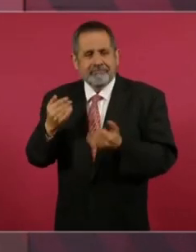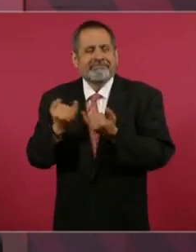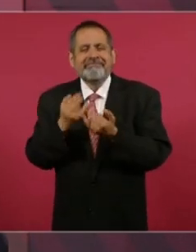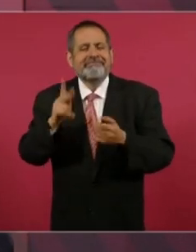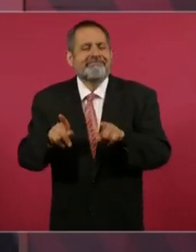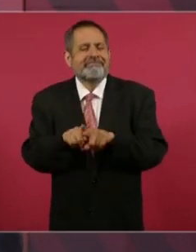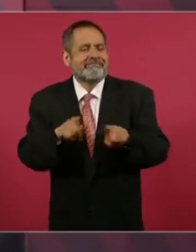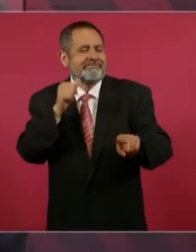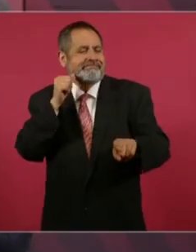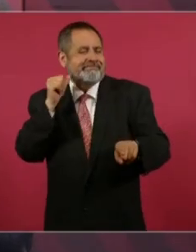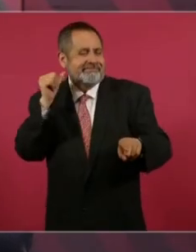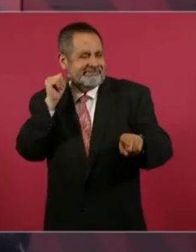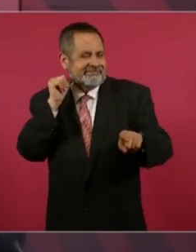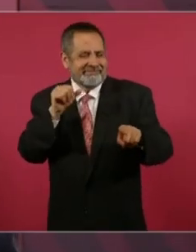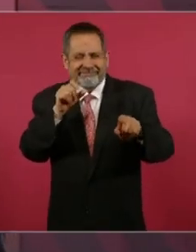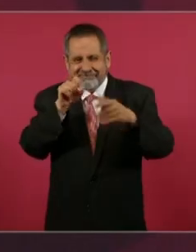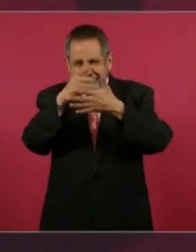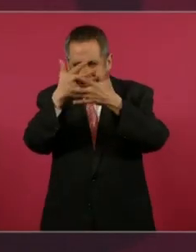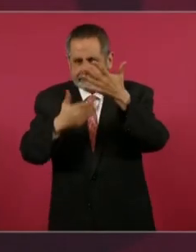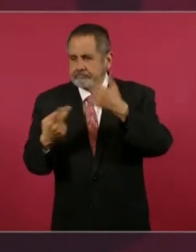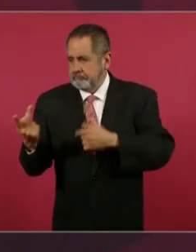pues,